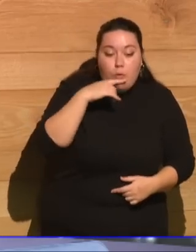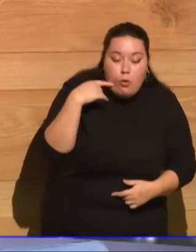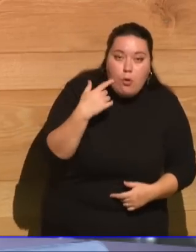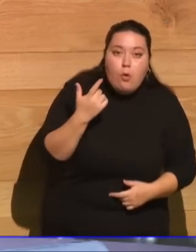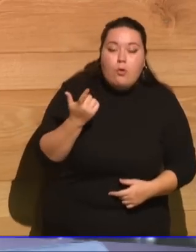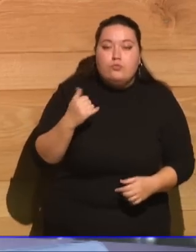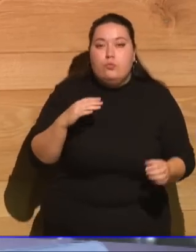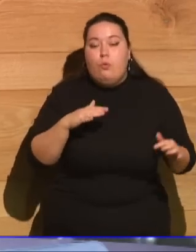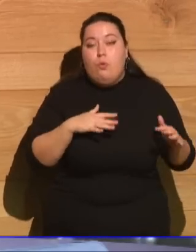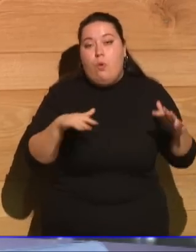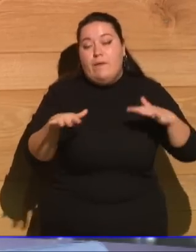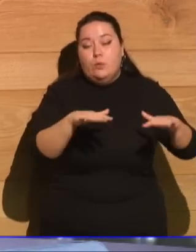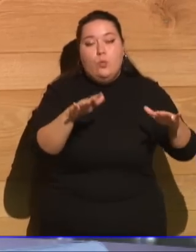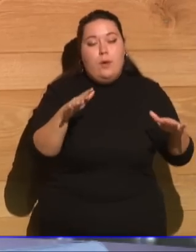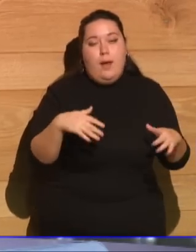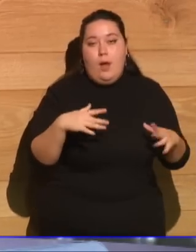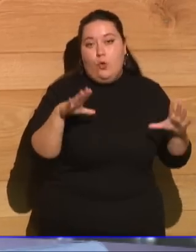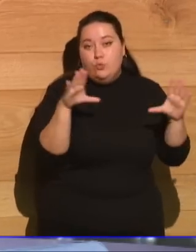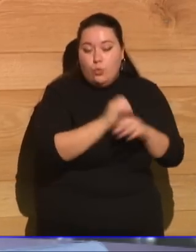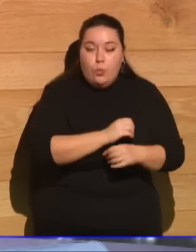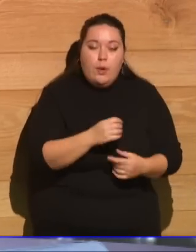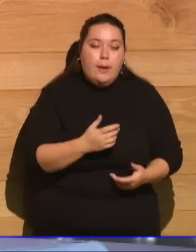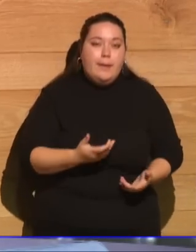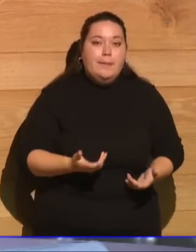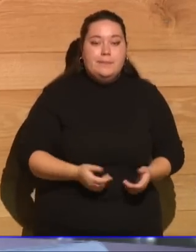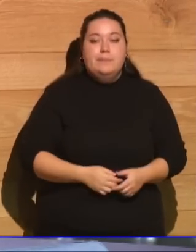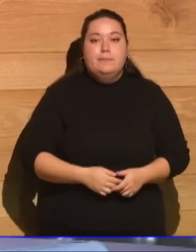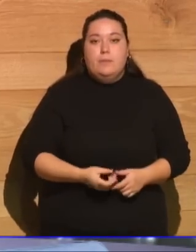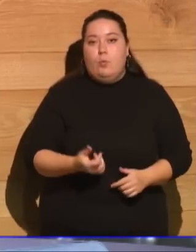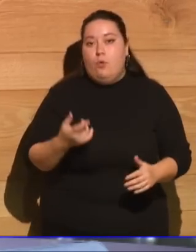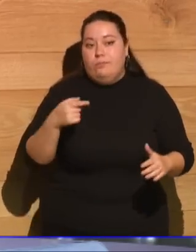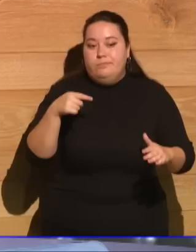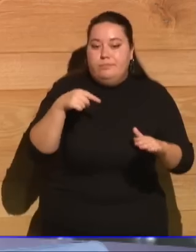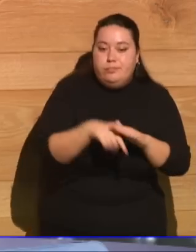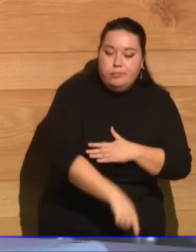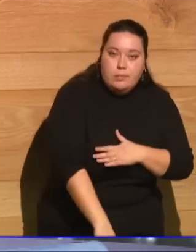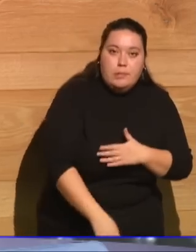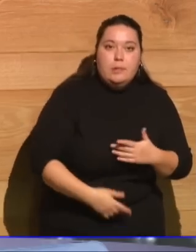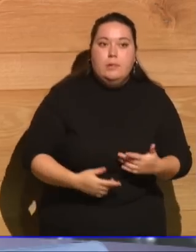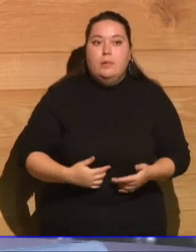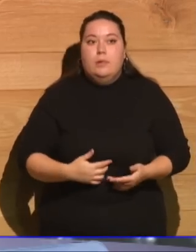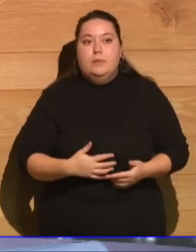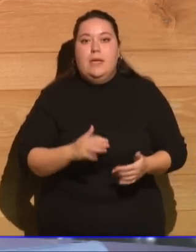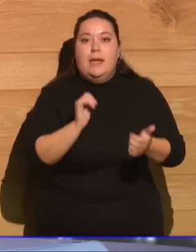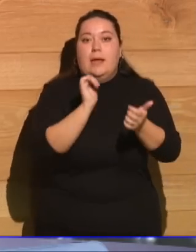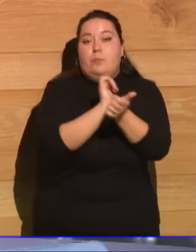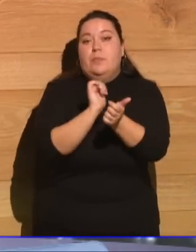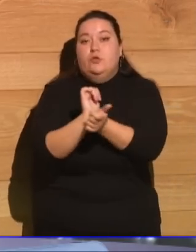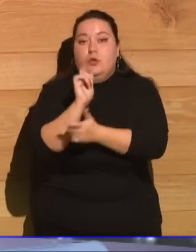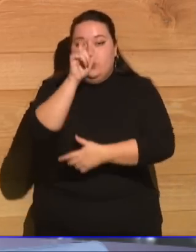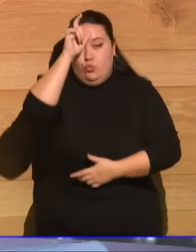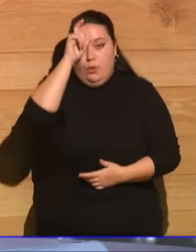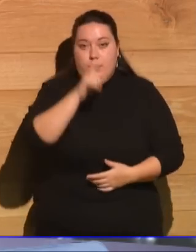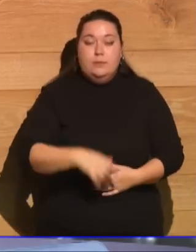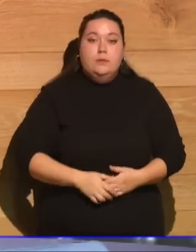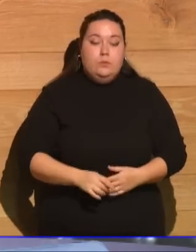aventura negra y espiral hacia abajo en cárceles turcas. De hecho, es